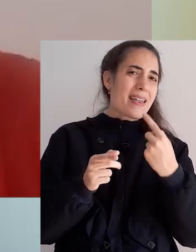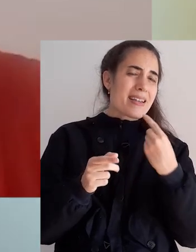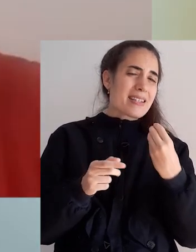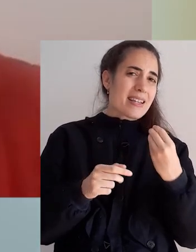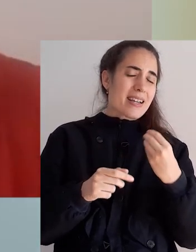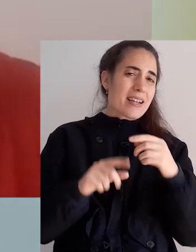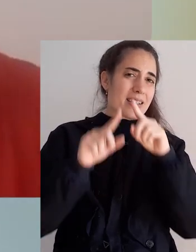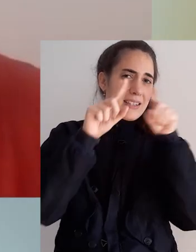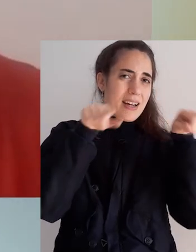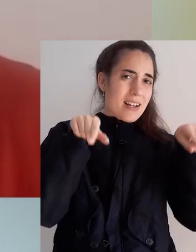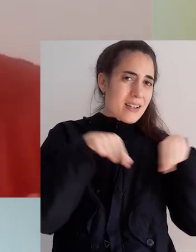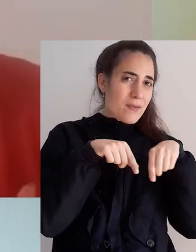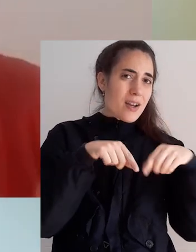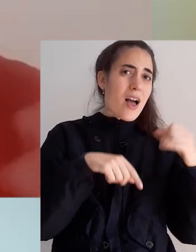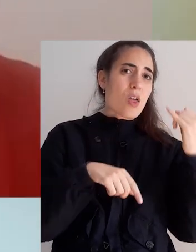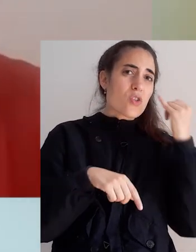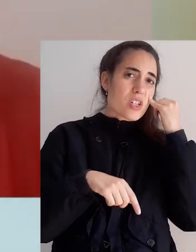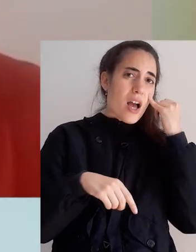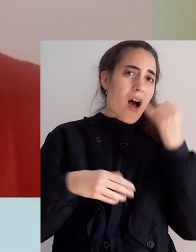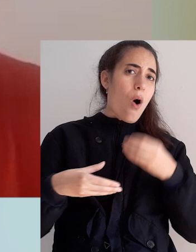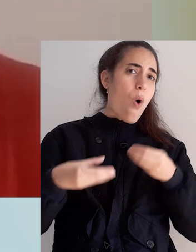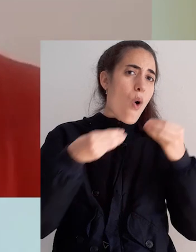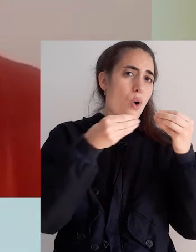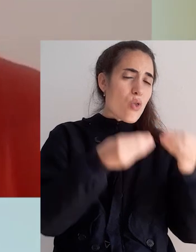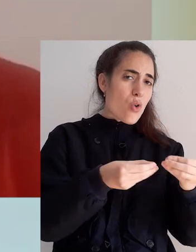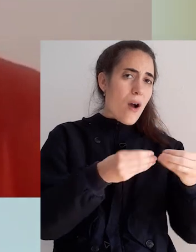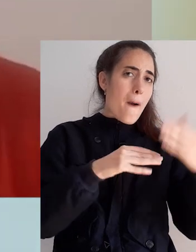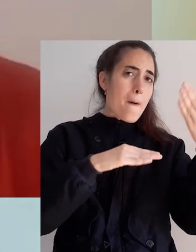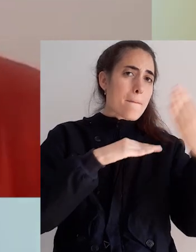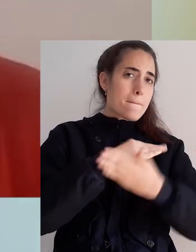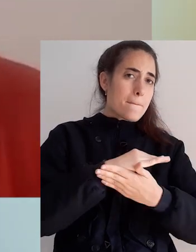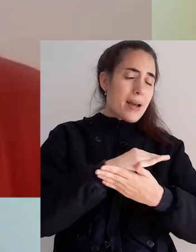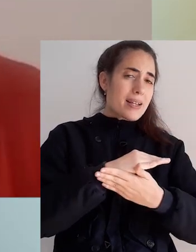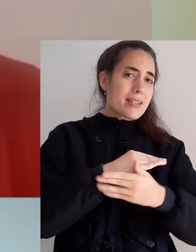una cámara que no tenemos